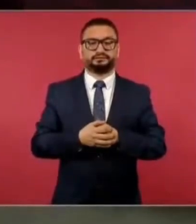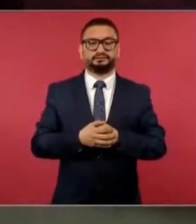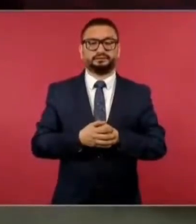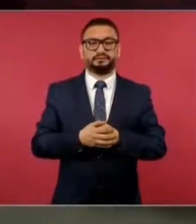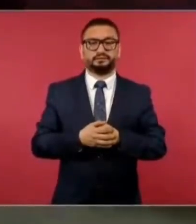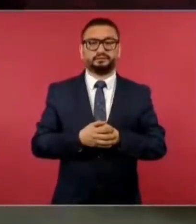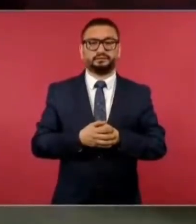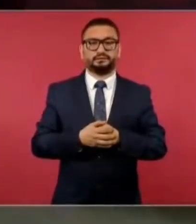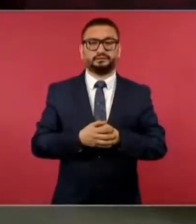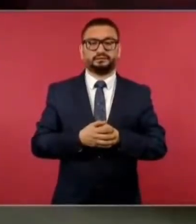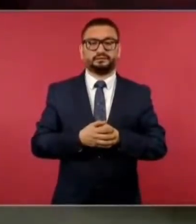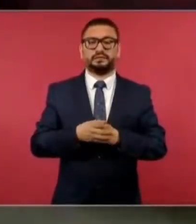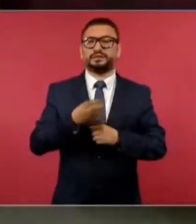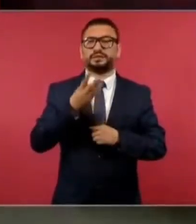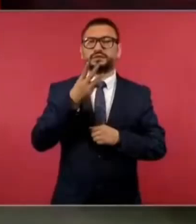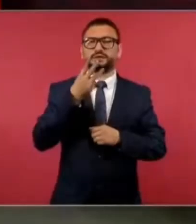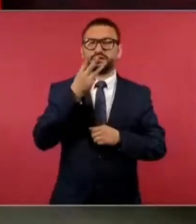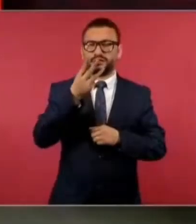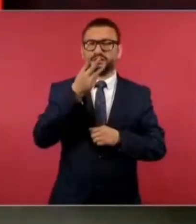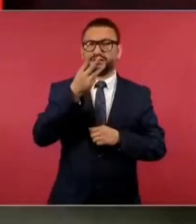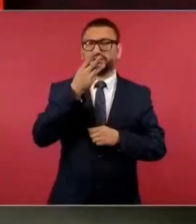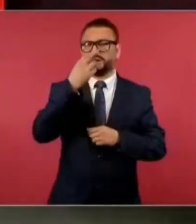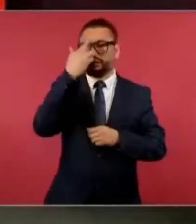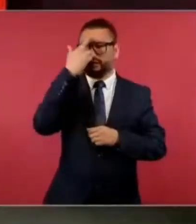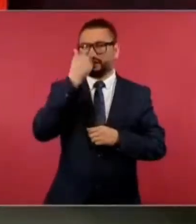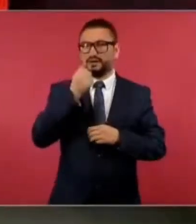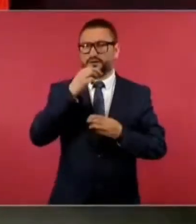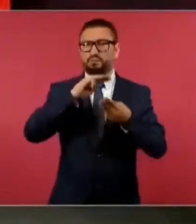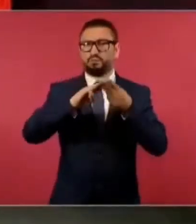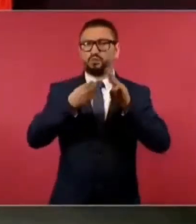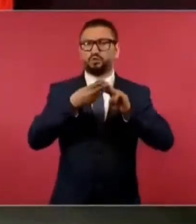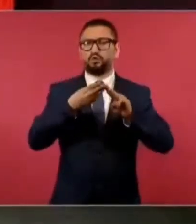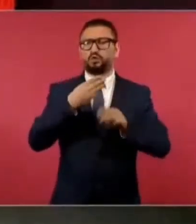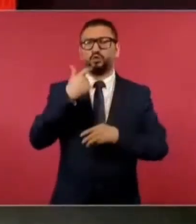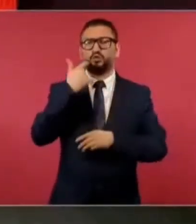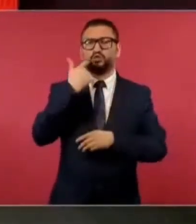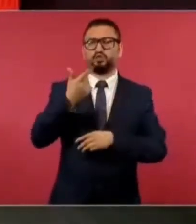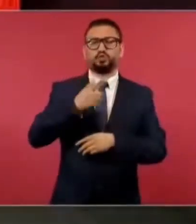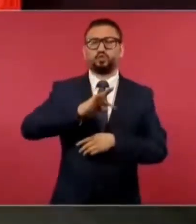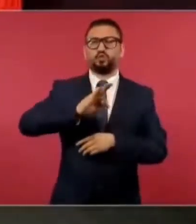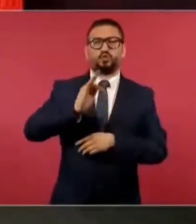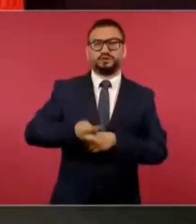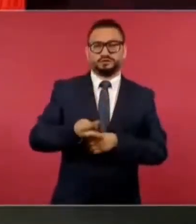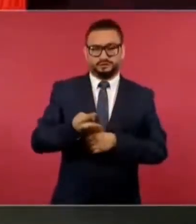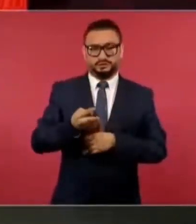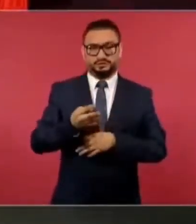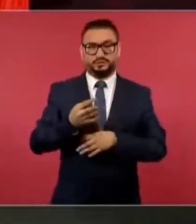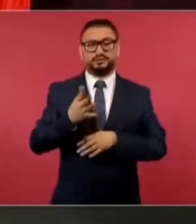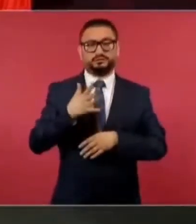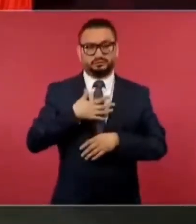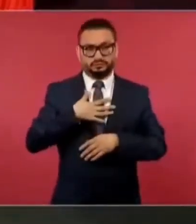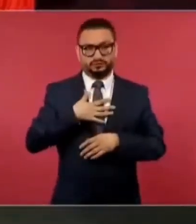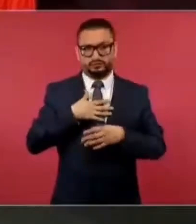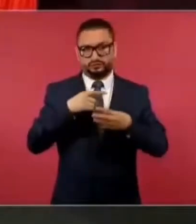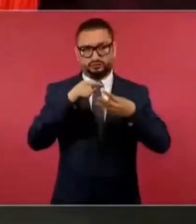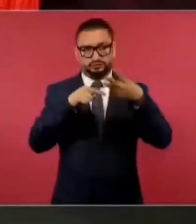causas por las que algunos no aceptaron. Yo me quiero quedar con la